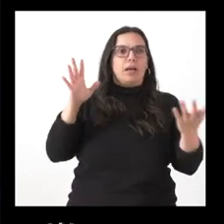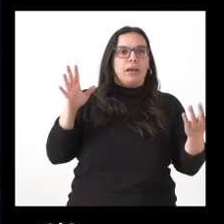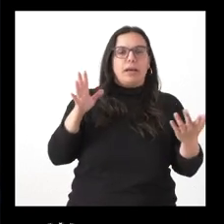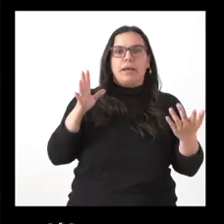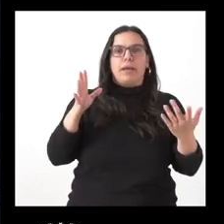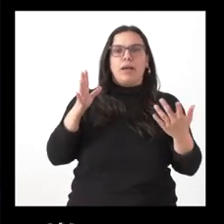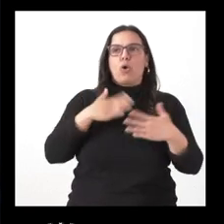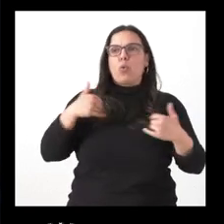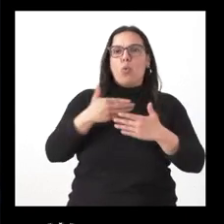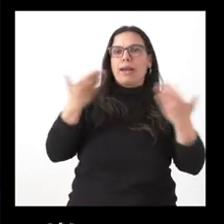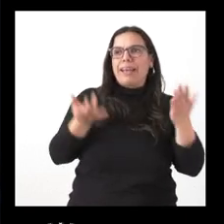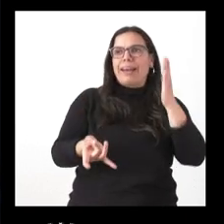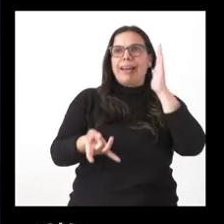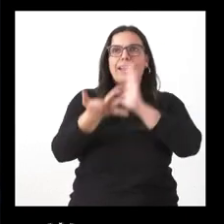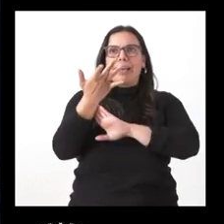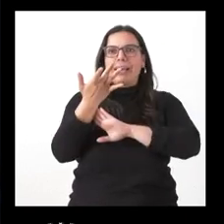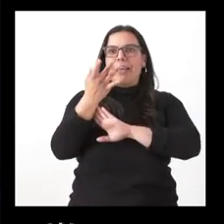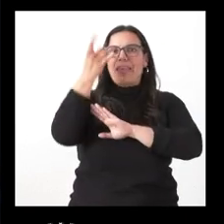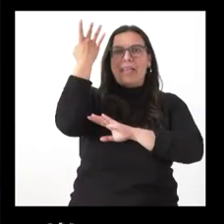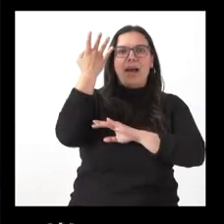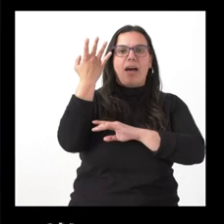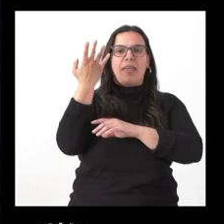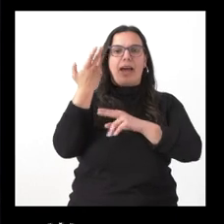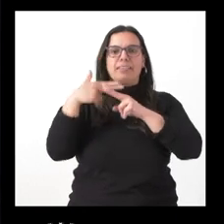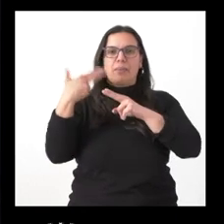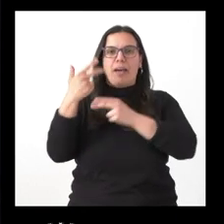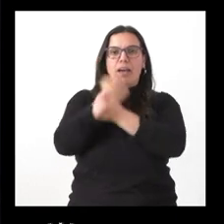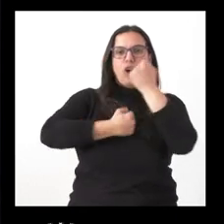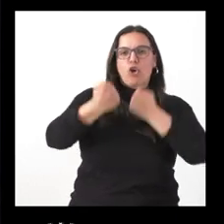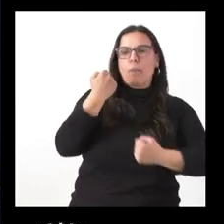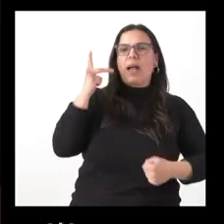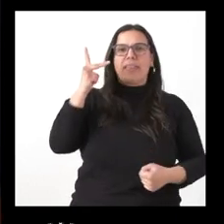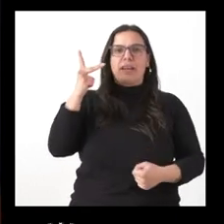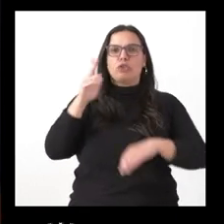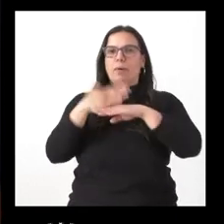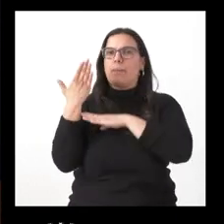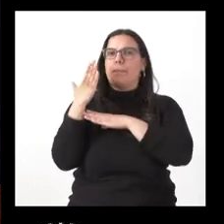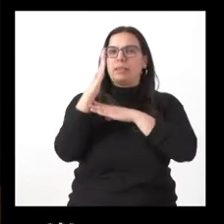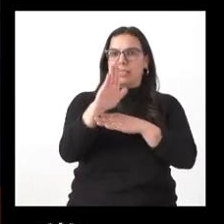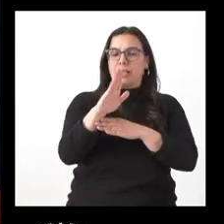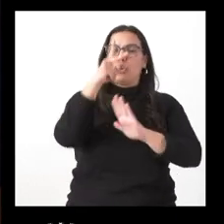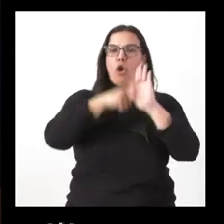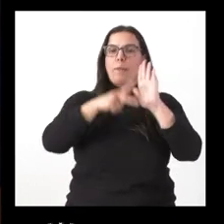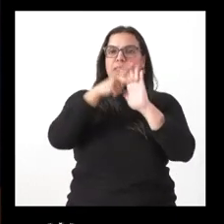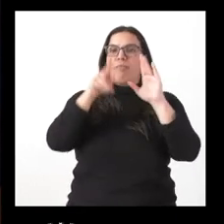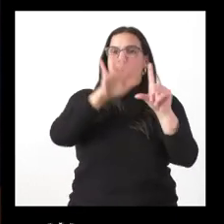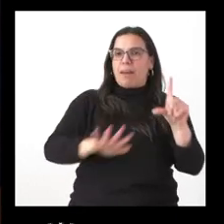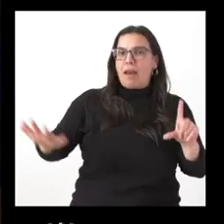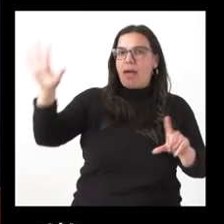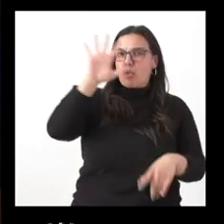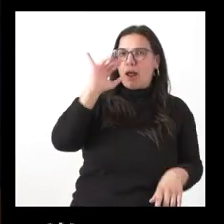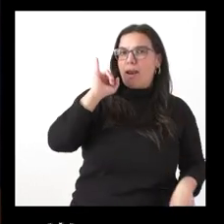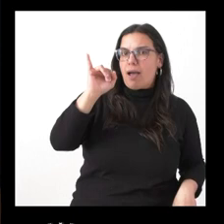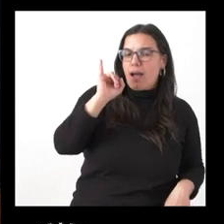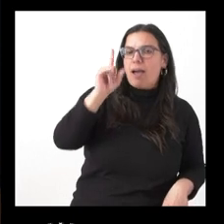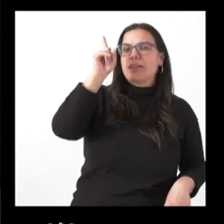económico y también está pues tiene derecho a presentar su iniciativa hay una normativa de carácter nacional a una